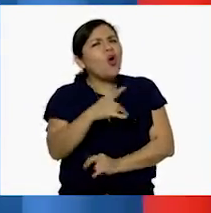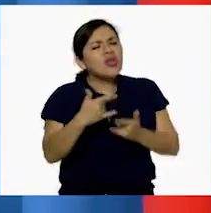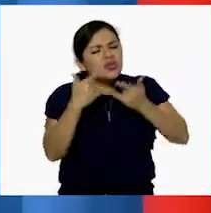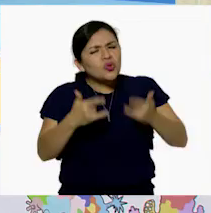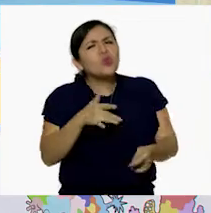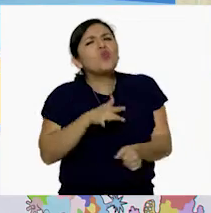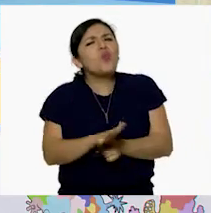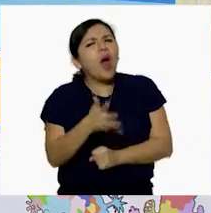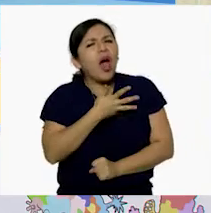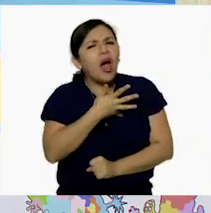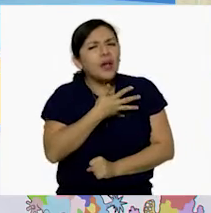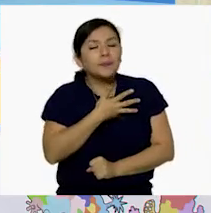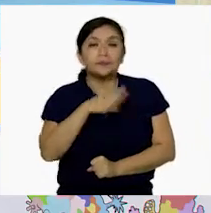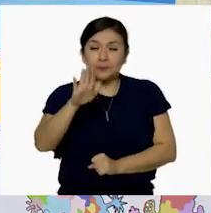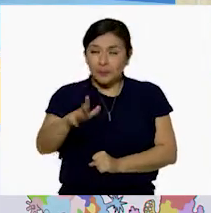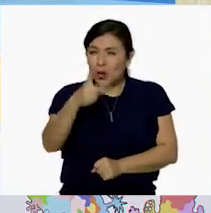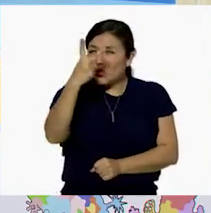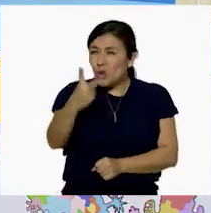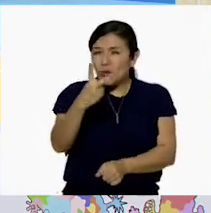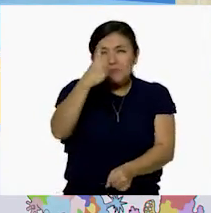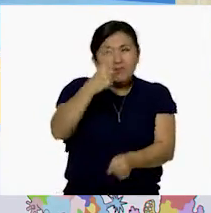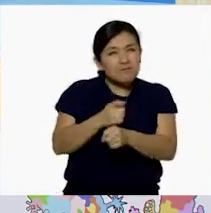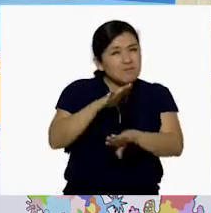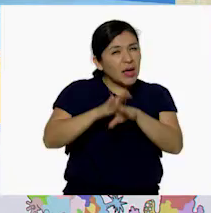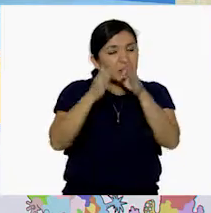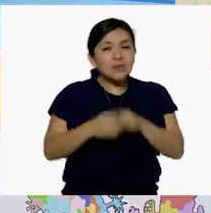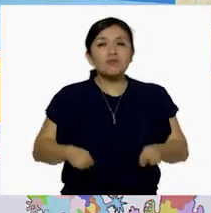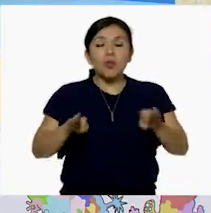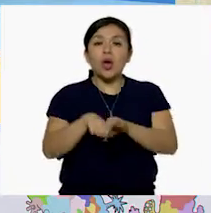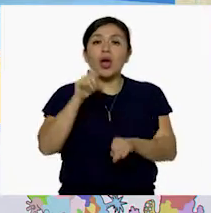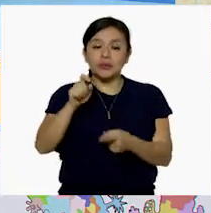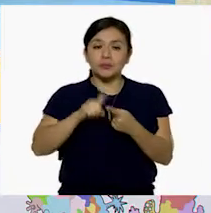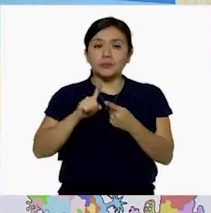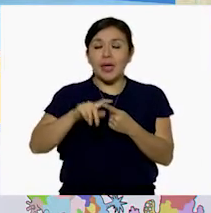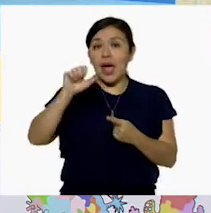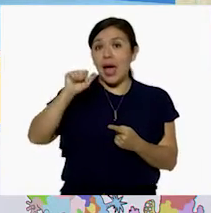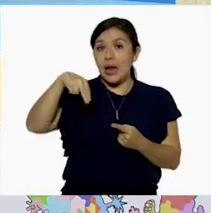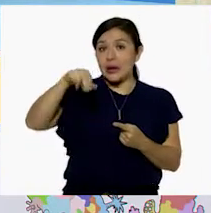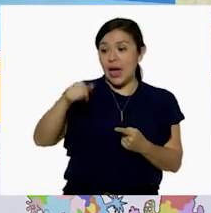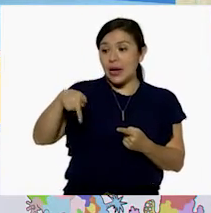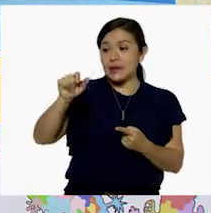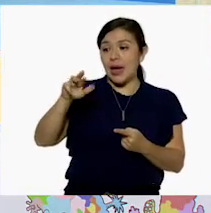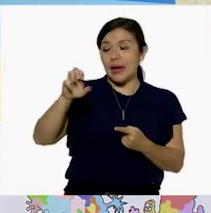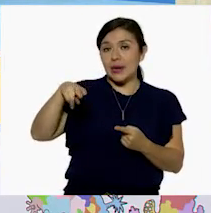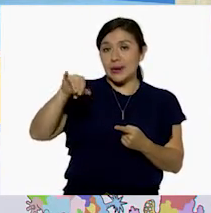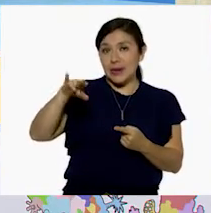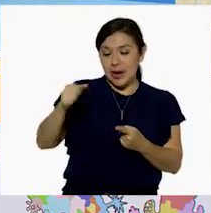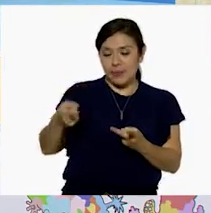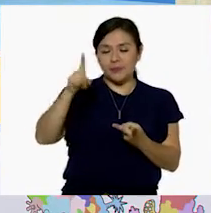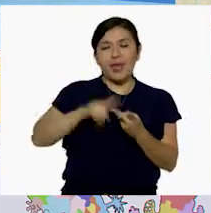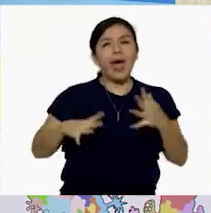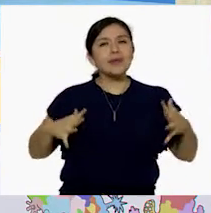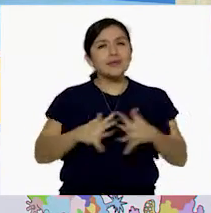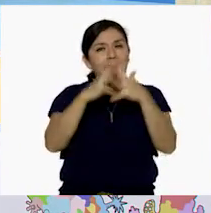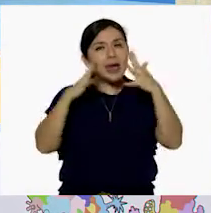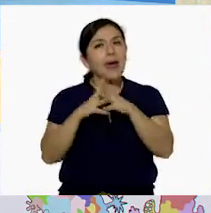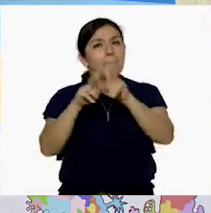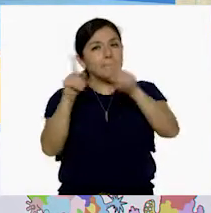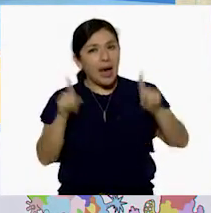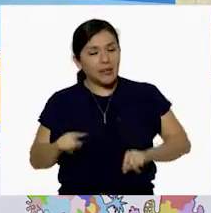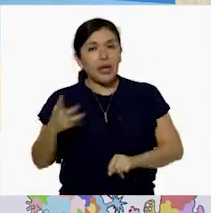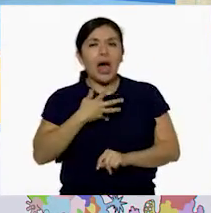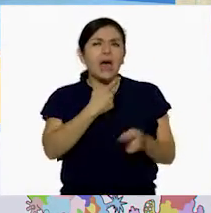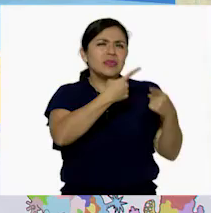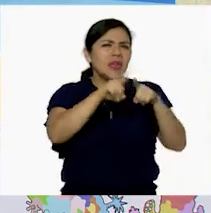leer? Sus 2 obras más trascendentes son Ana Karenina y Guerra y Paz. Existen